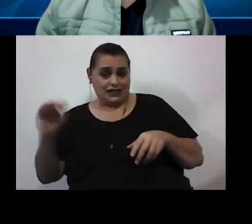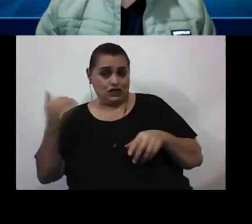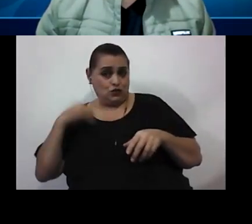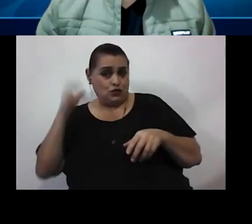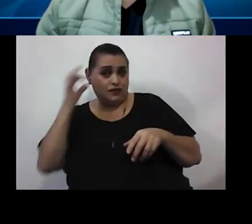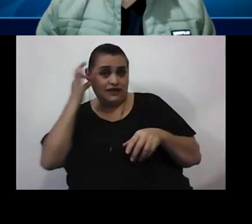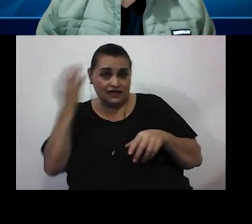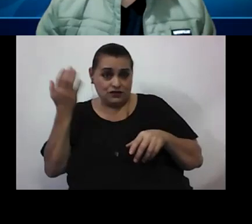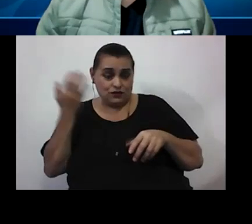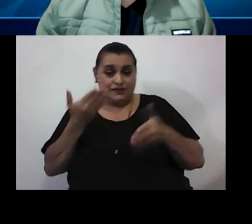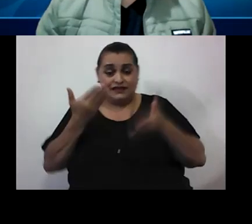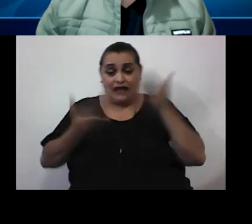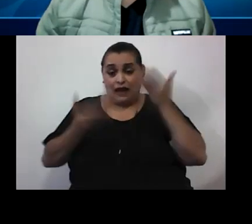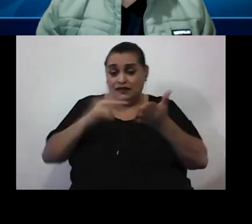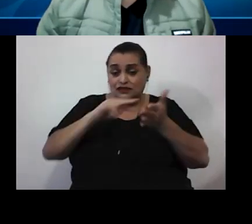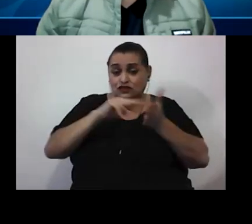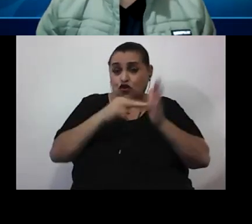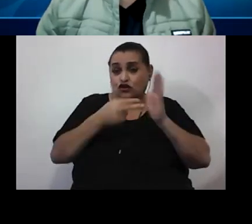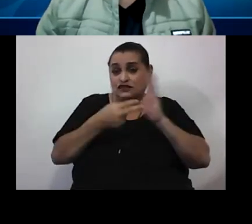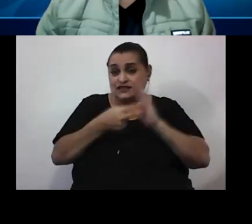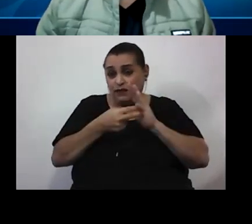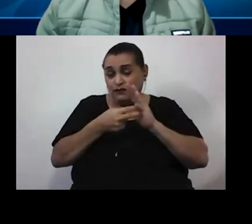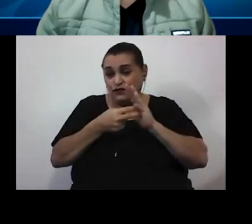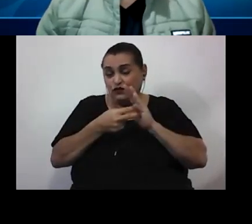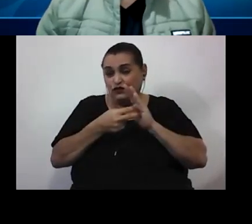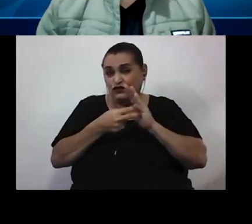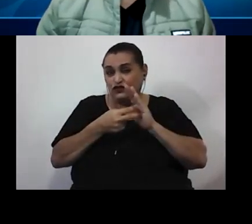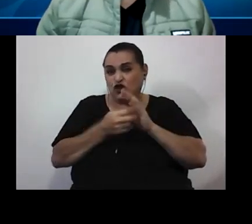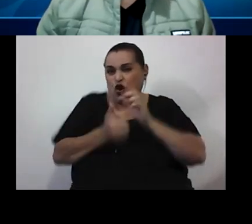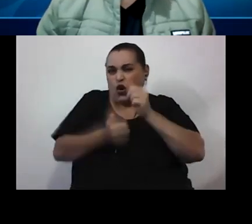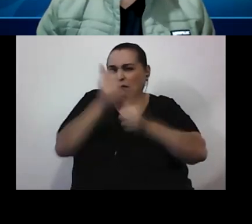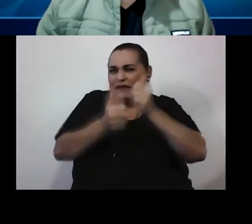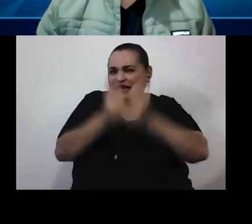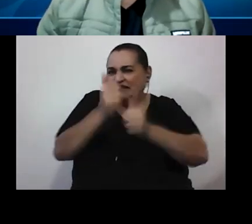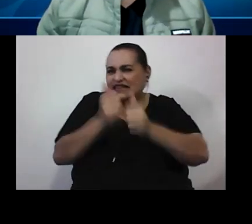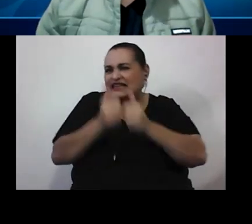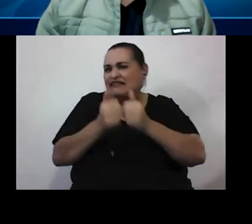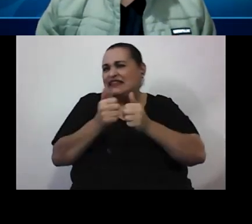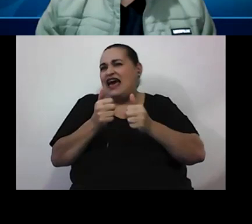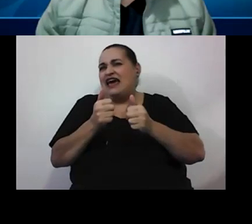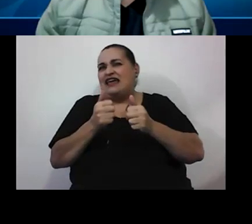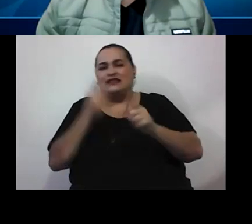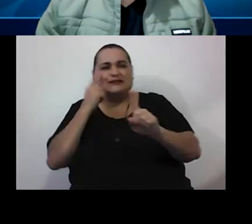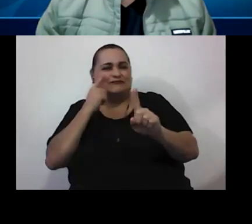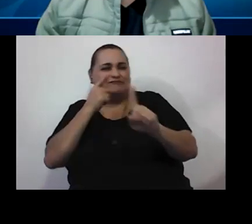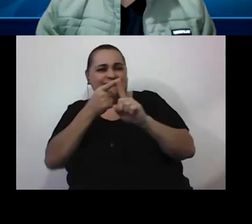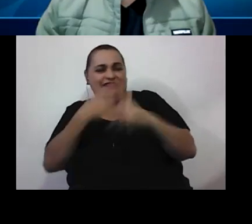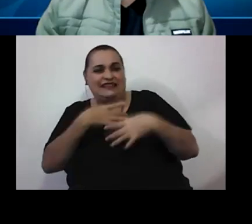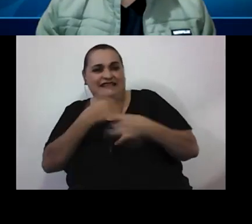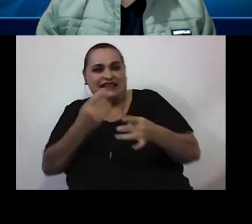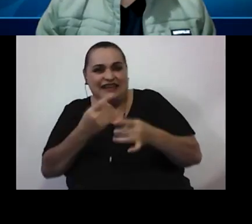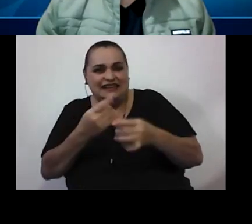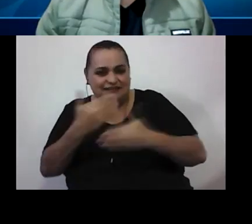estos conceptos un poco de competitividad, un poco más mercantilista, pudiera